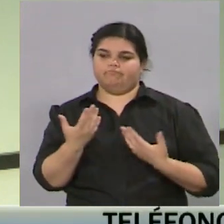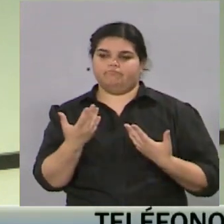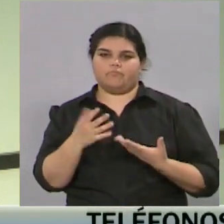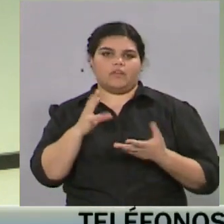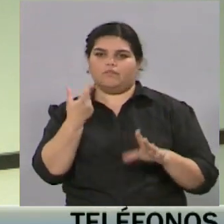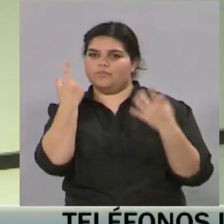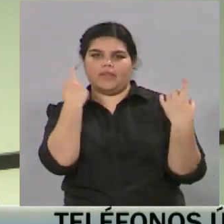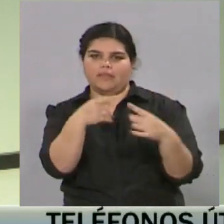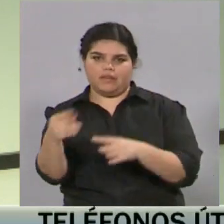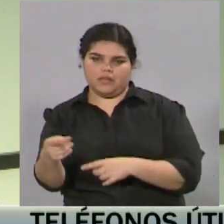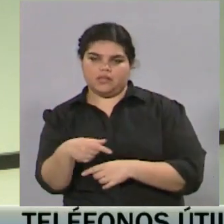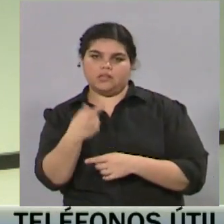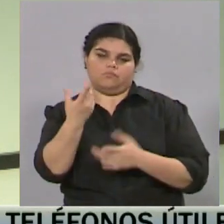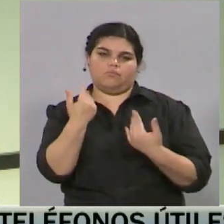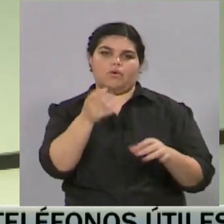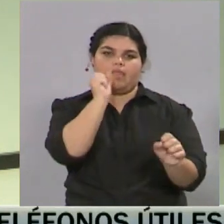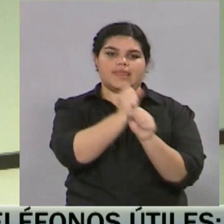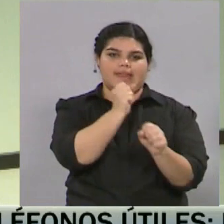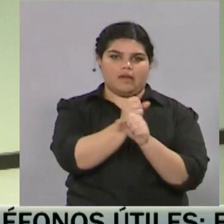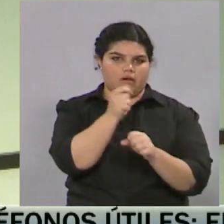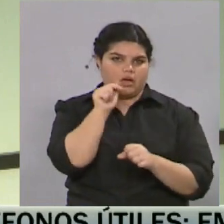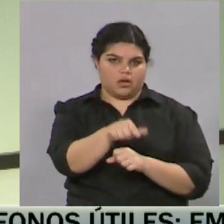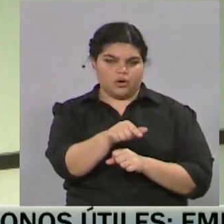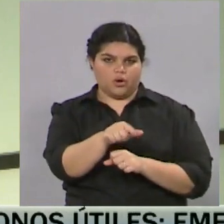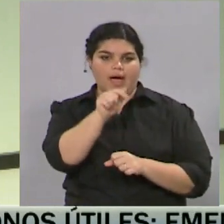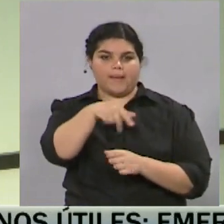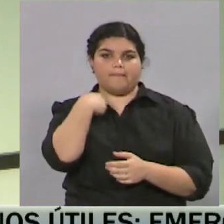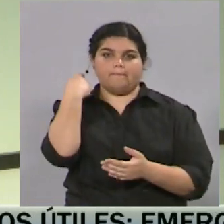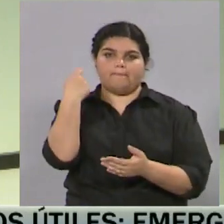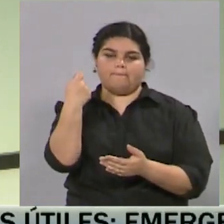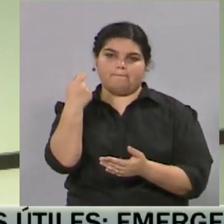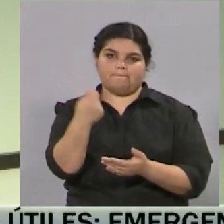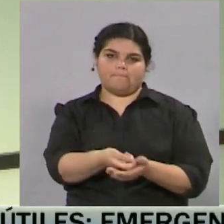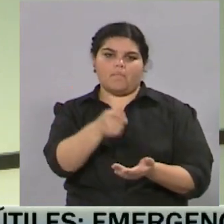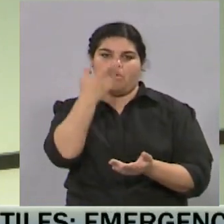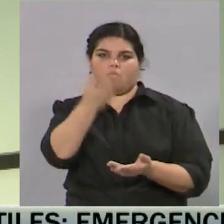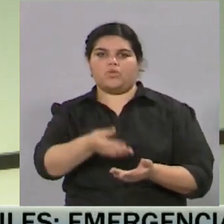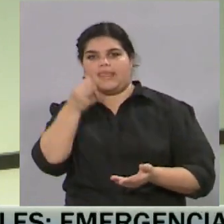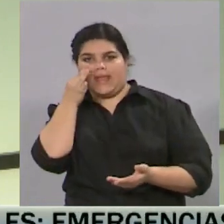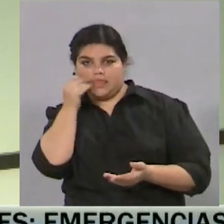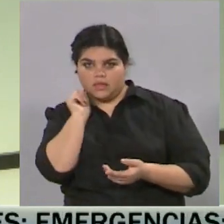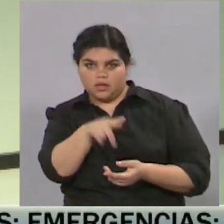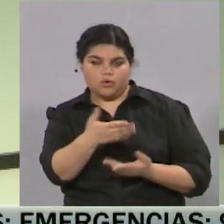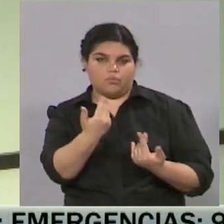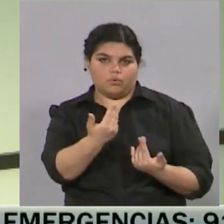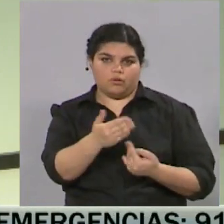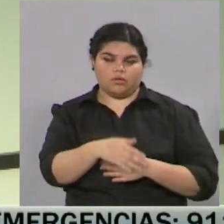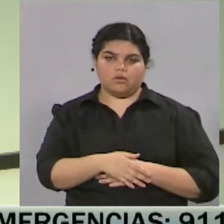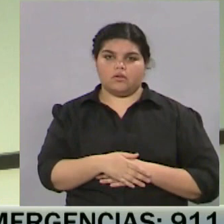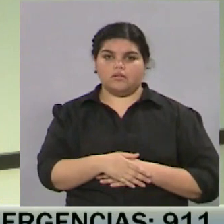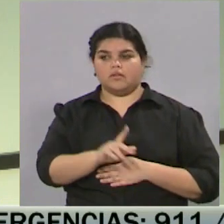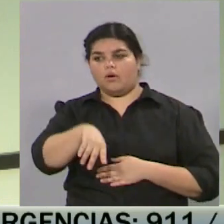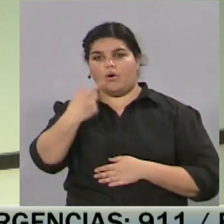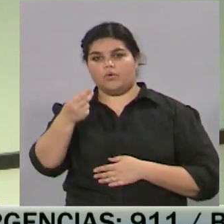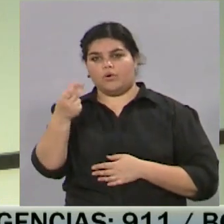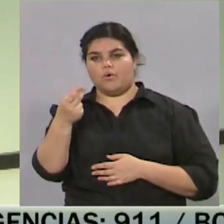uno tiene la parte laboral de la indemnización por un despido indirecto a través de este acoso. Uno tiene la parte